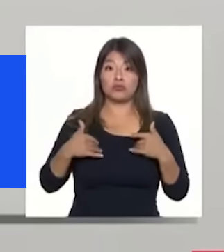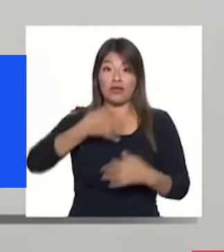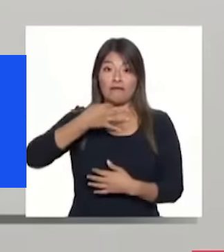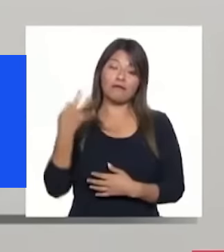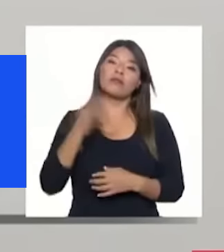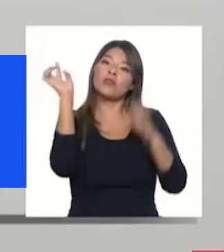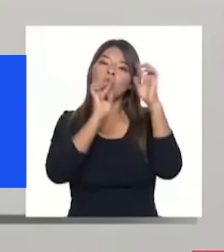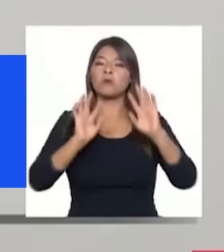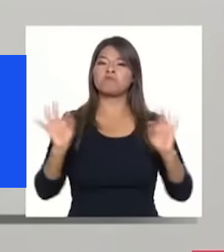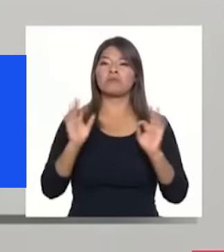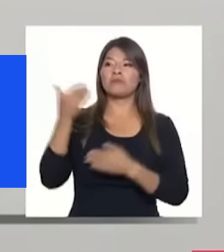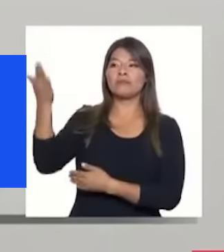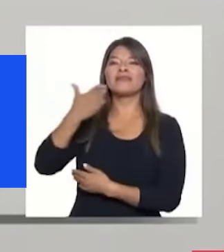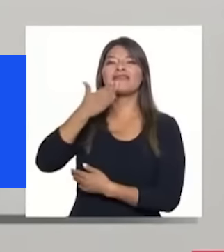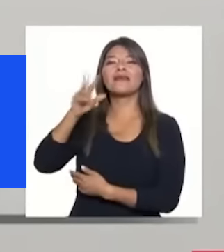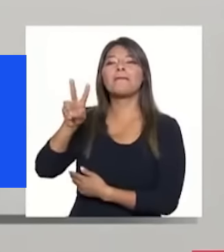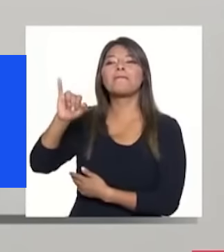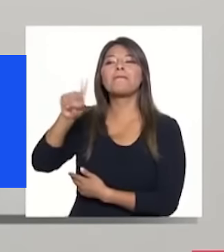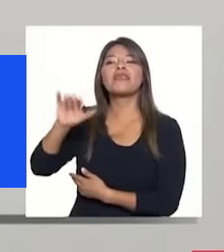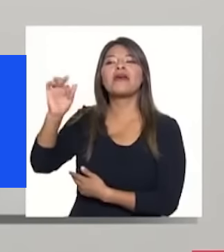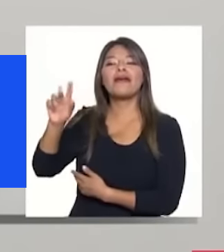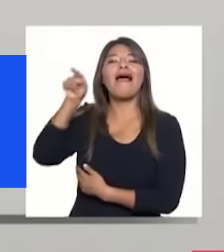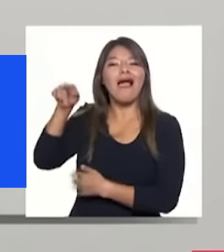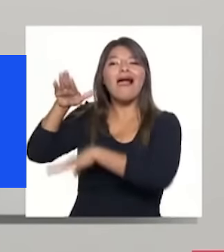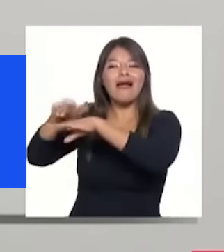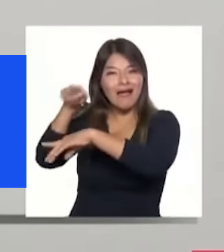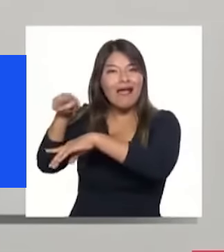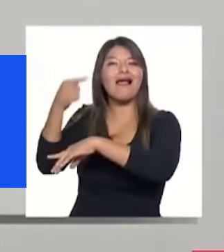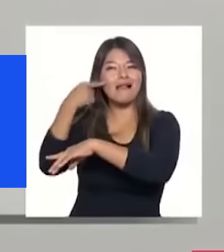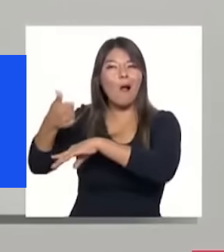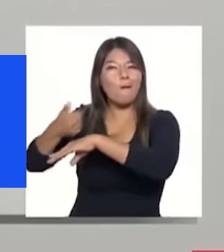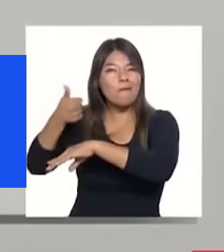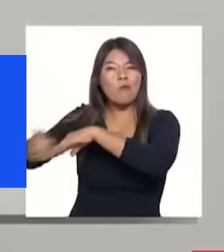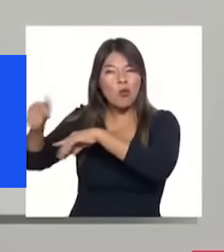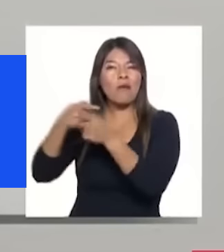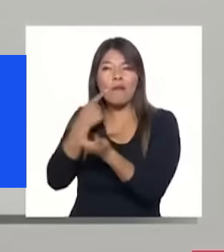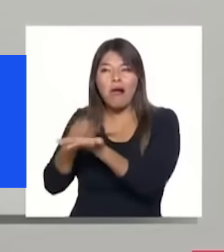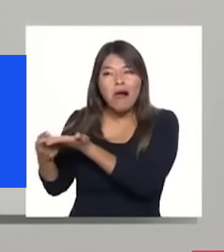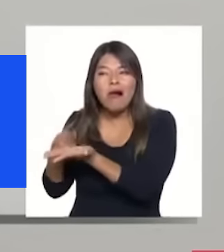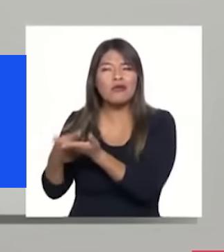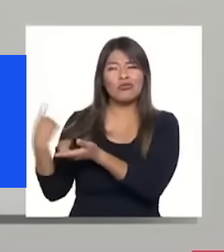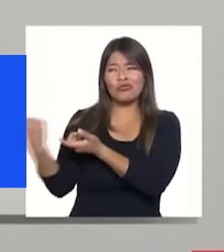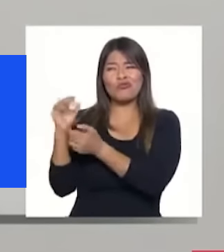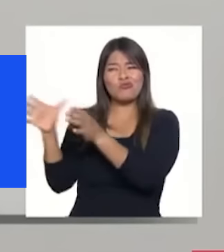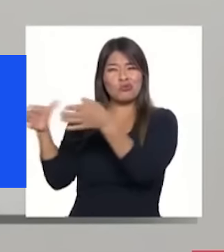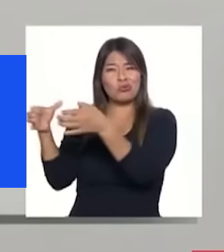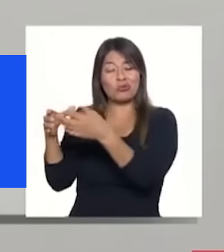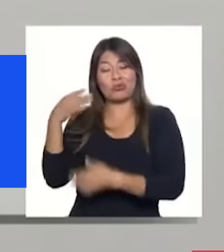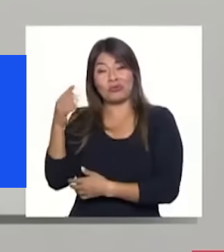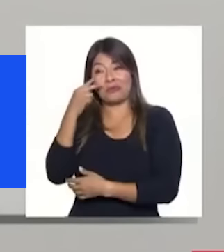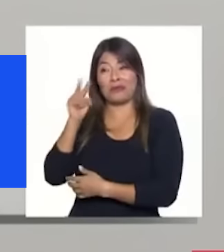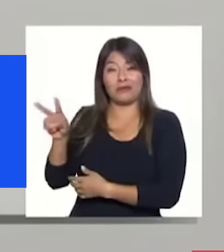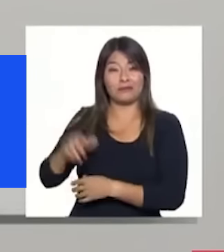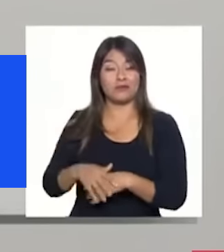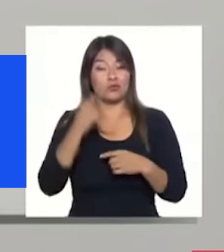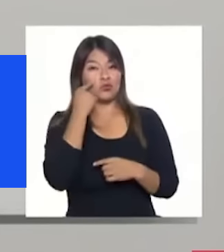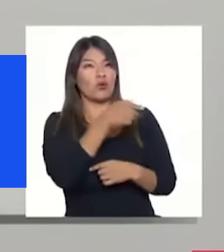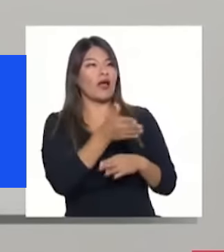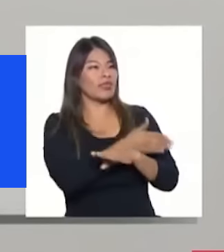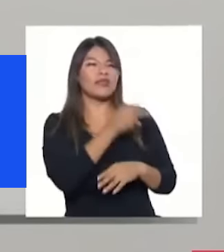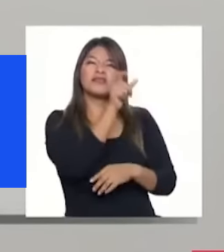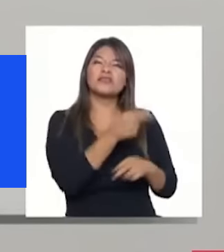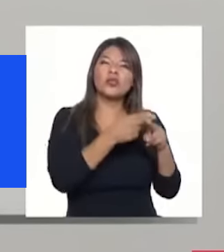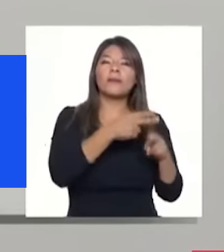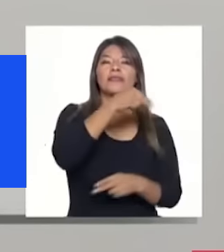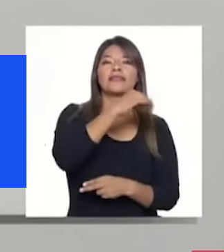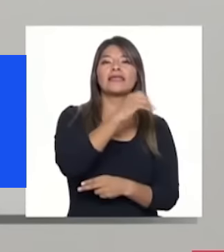duda de que el señor Martín Vizcarra está detrás de todo esto y su equipo de gente corrupta. Me sorprendió la mención al señor Nicanor Boluarte. Yo lo conozco y